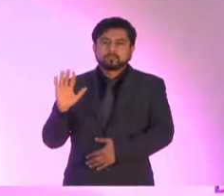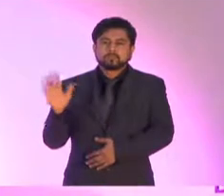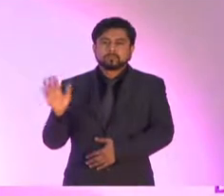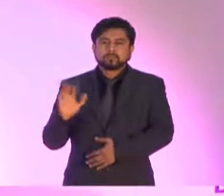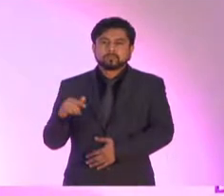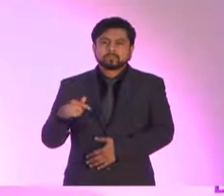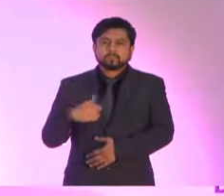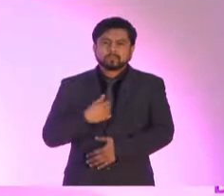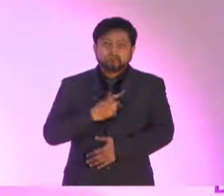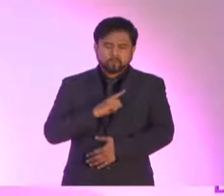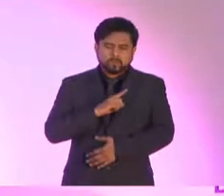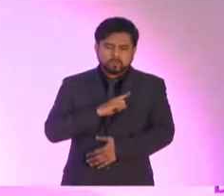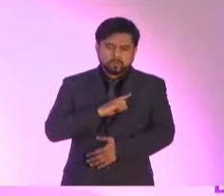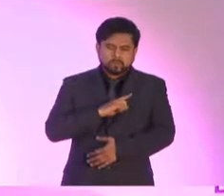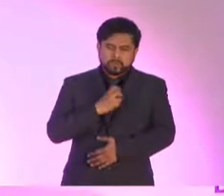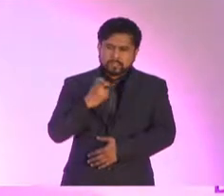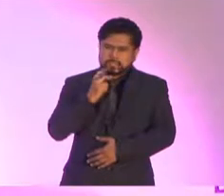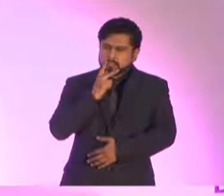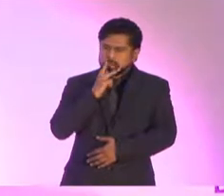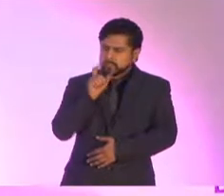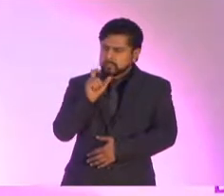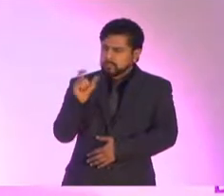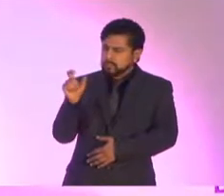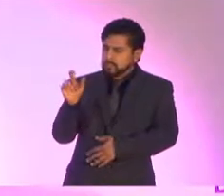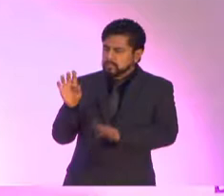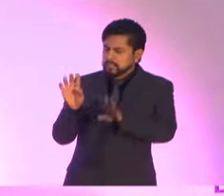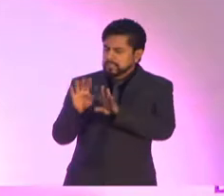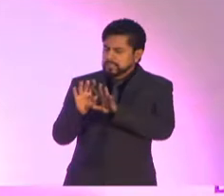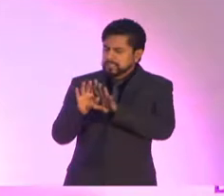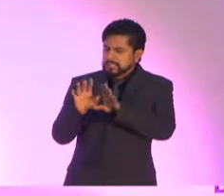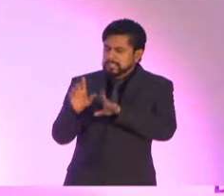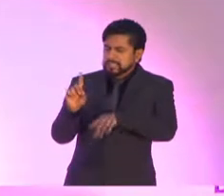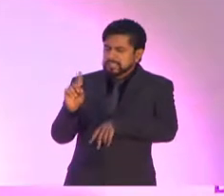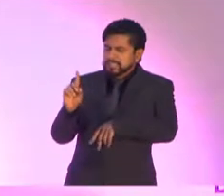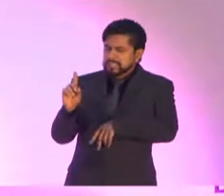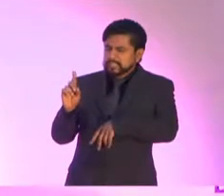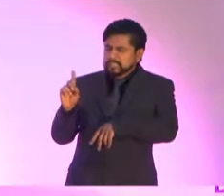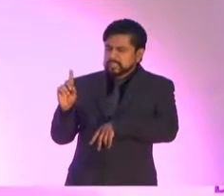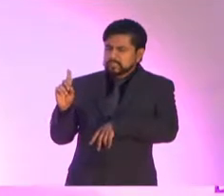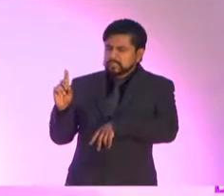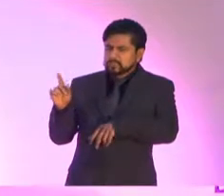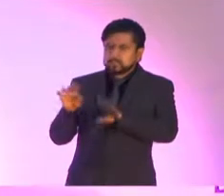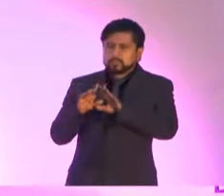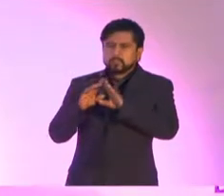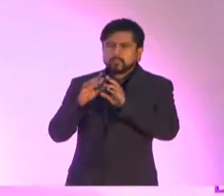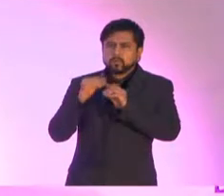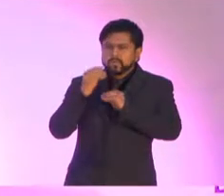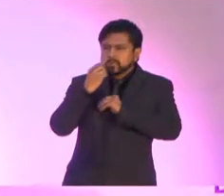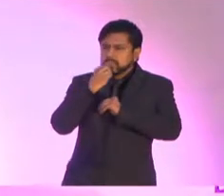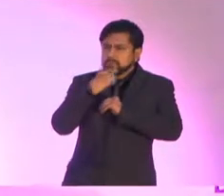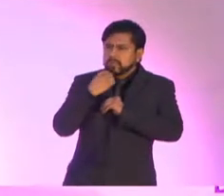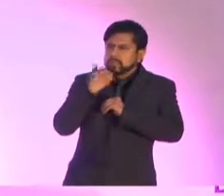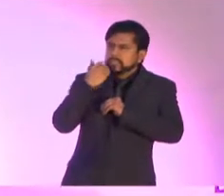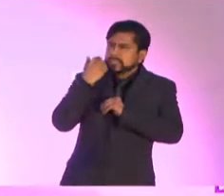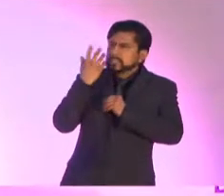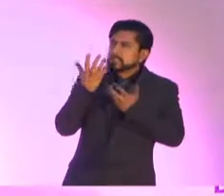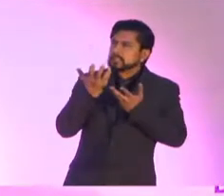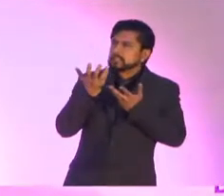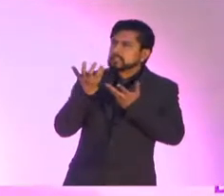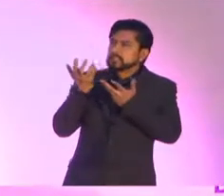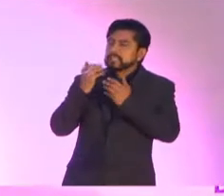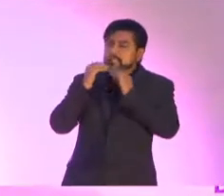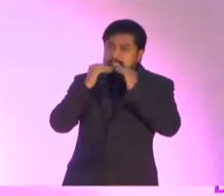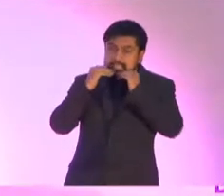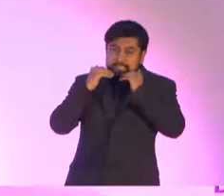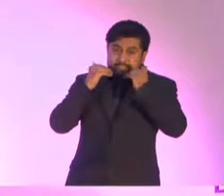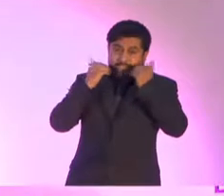La soledad de esa palabra es temblor. Es la boca que ansía ser hablada. Ríe porque no